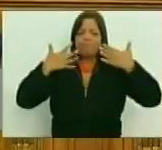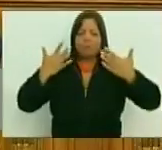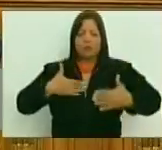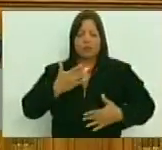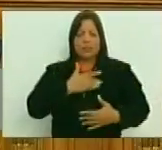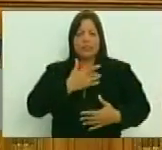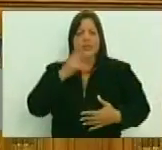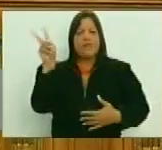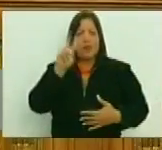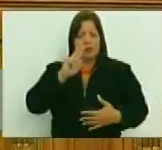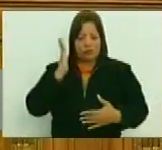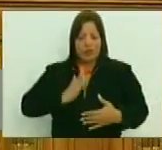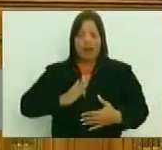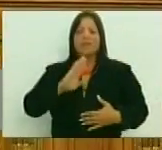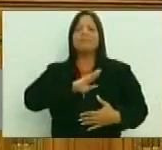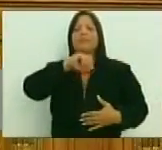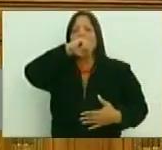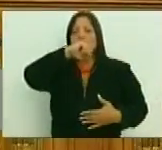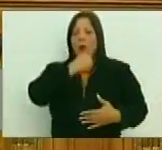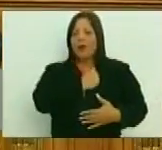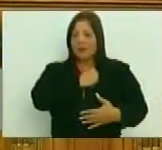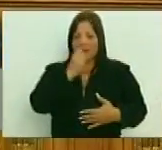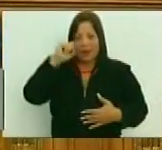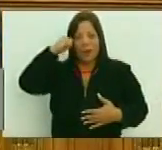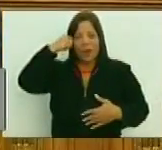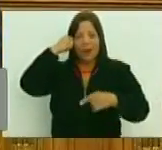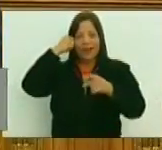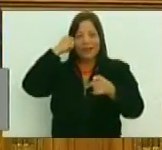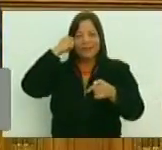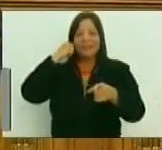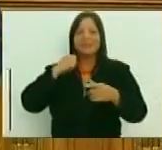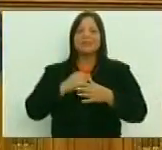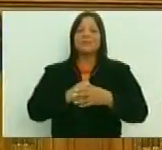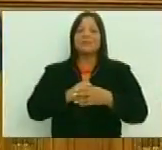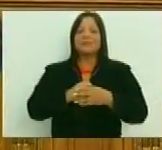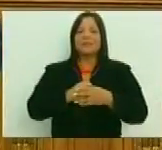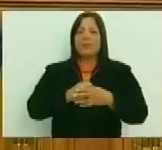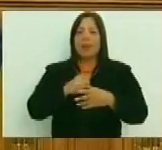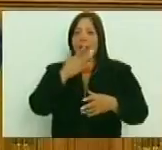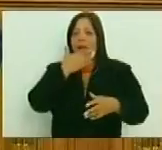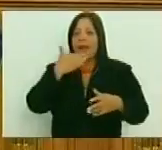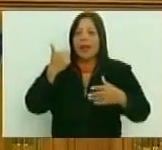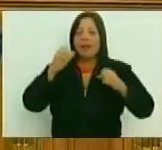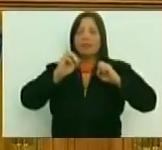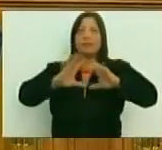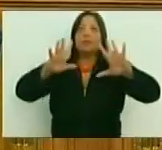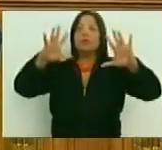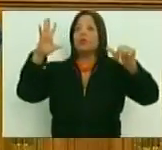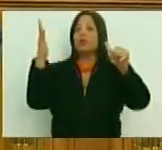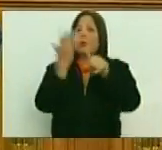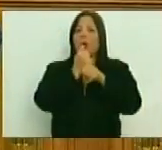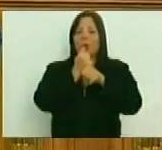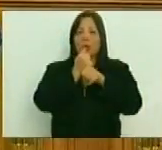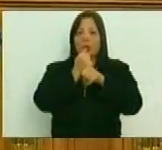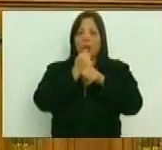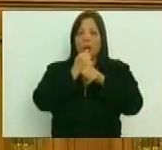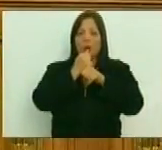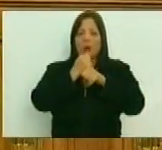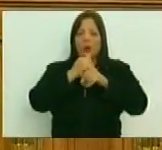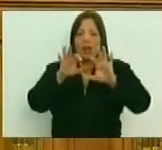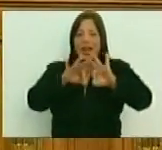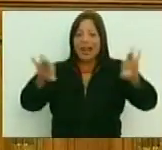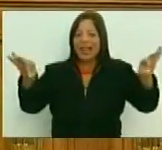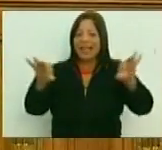venezolanos, así lo llamamos, ¿lo recuerdan? Era el megalogro, la hazaña,